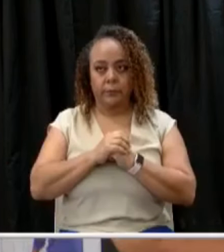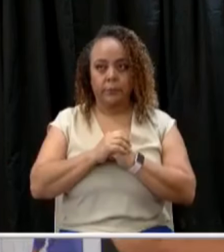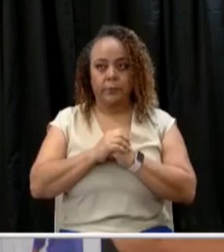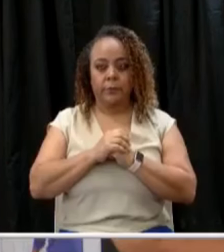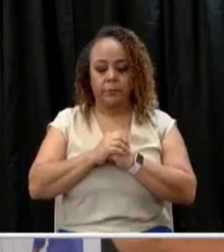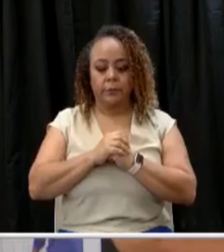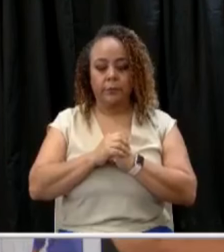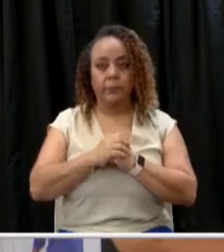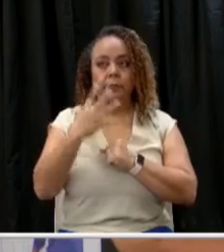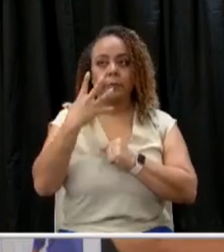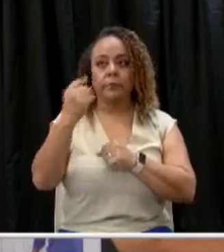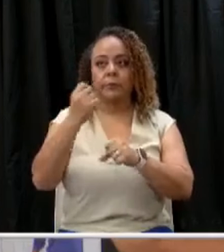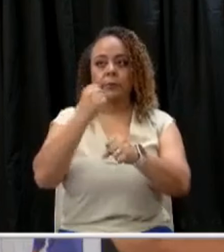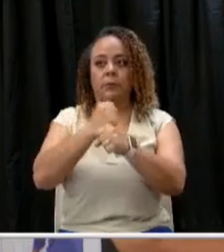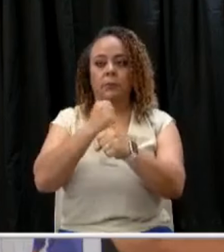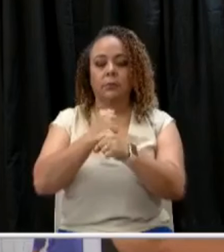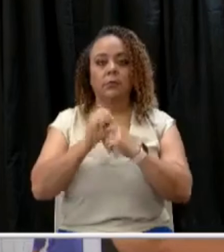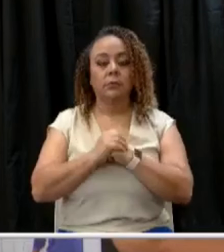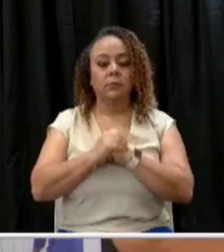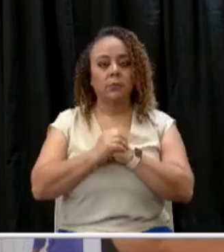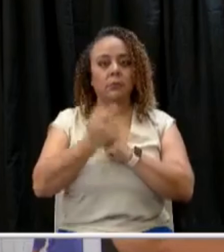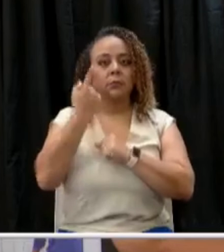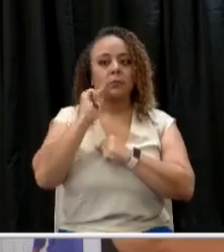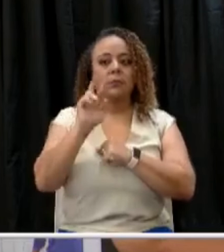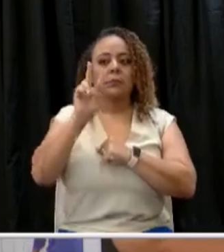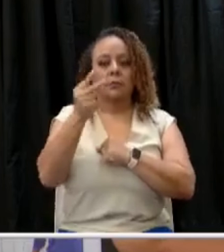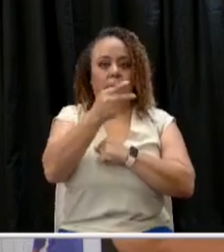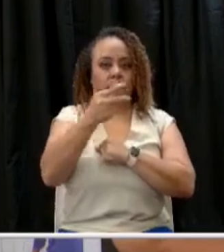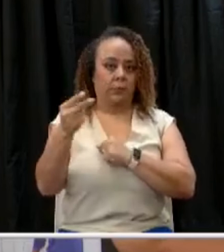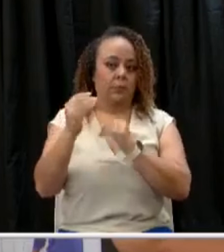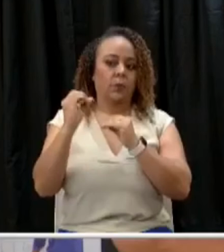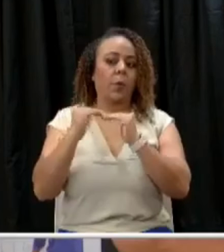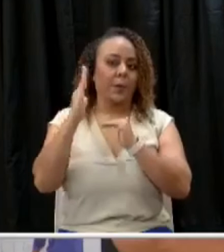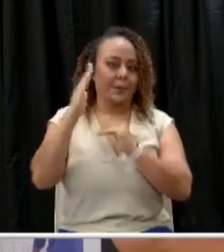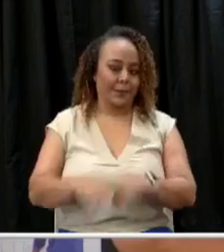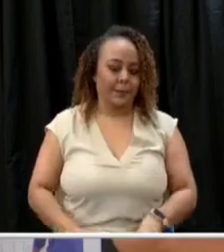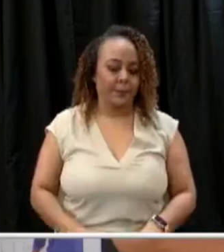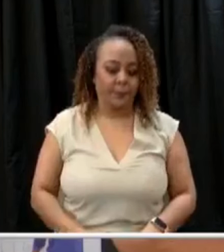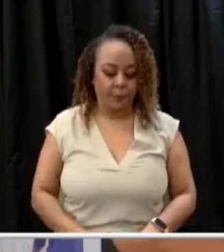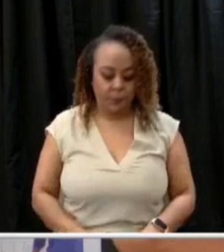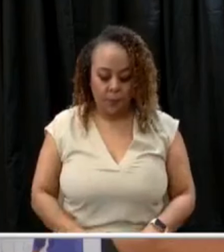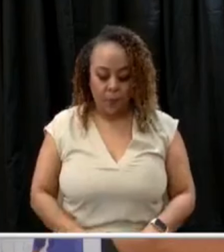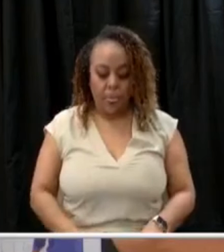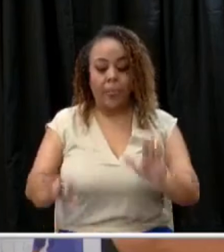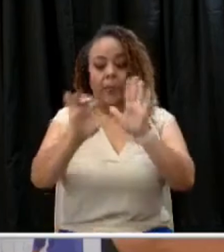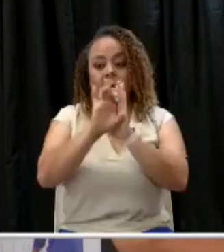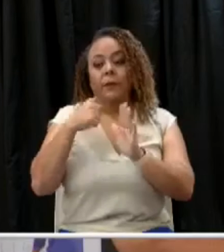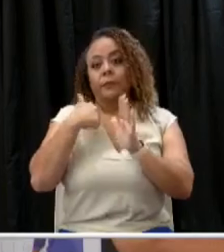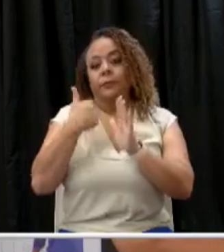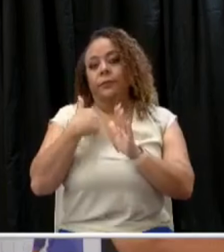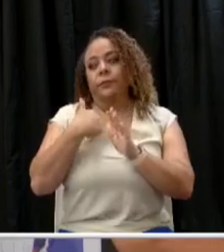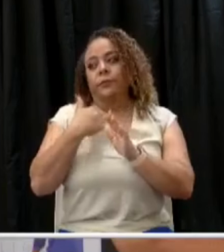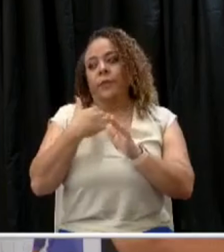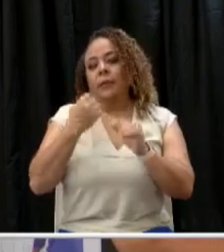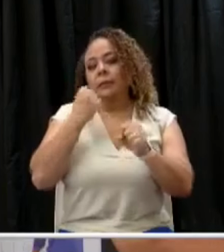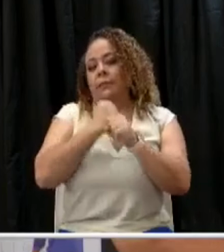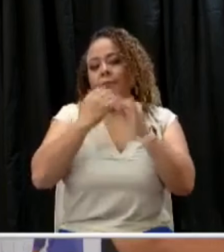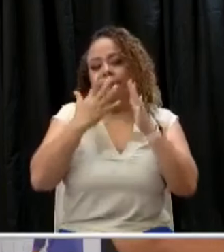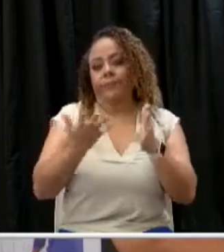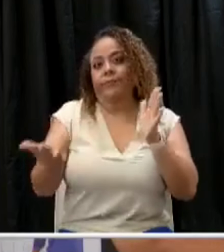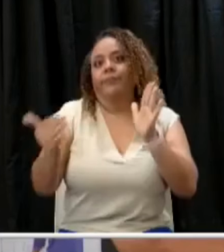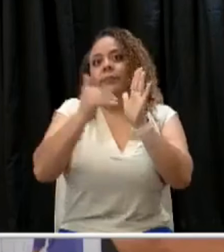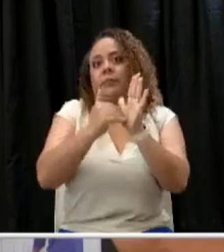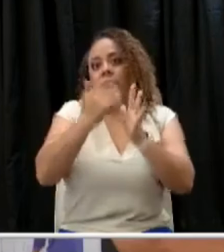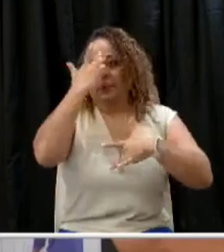estamos fuera de la labor por 2 semanas o más. Por ejemplo, cuando el trabajador vuelve de una